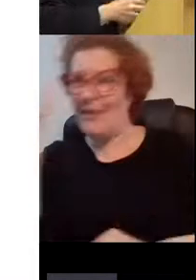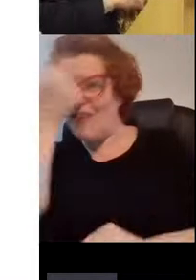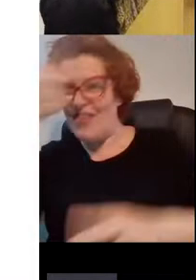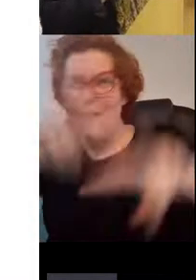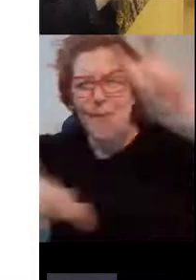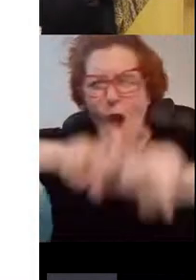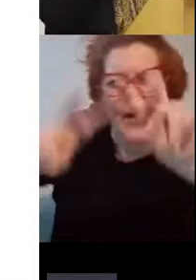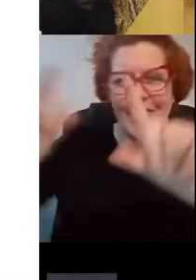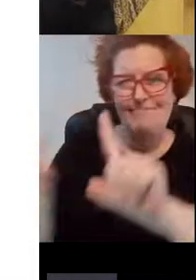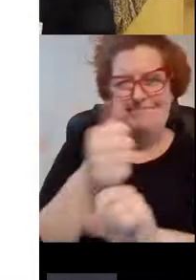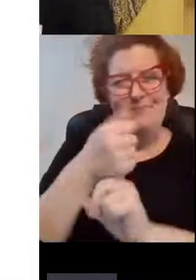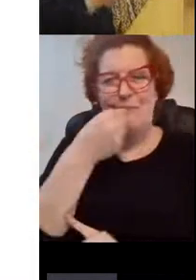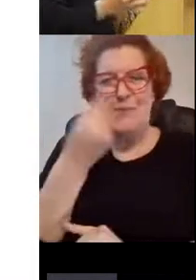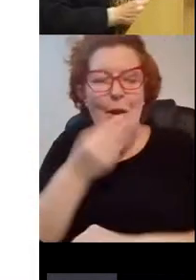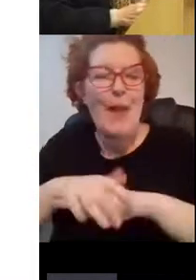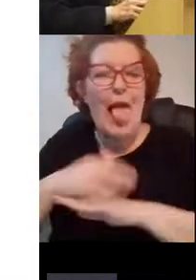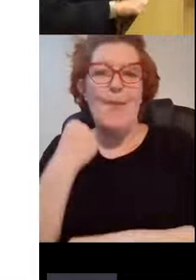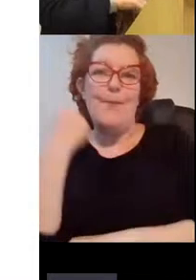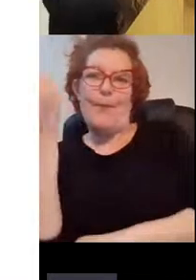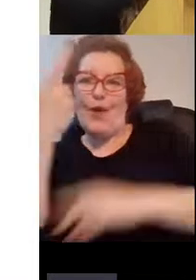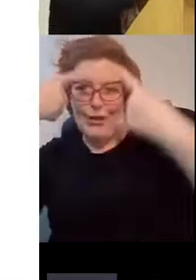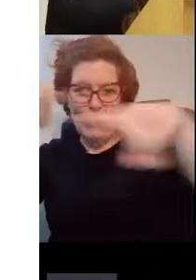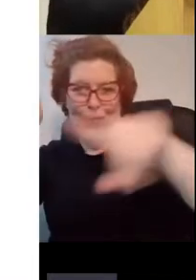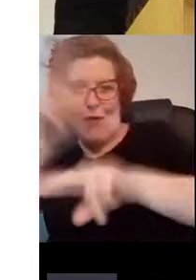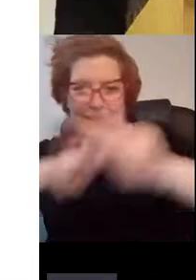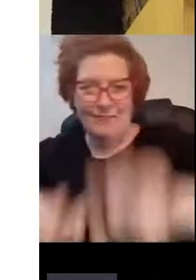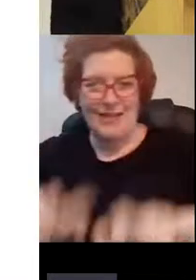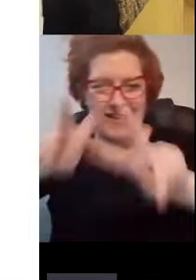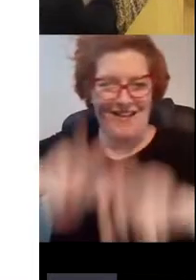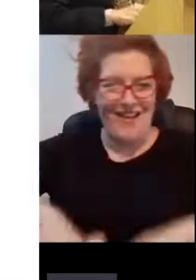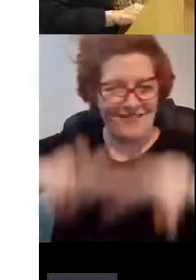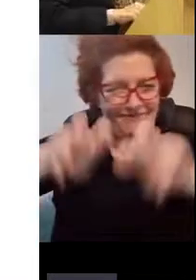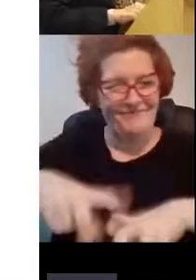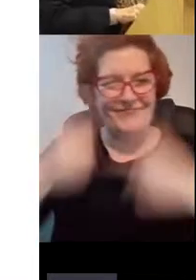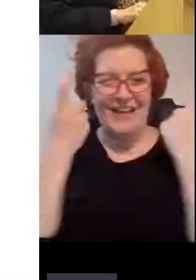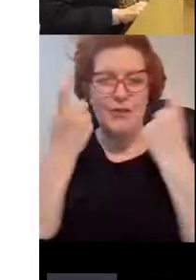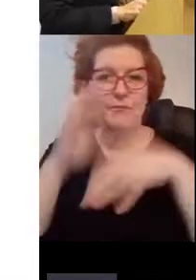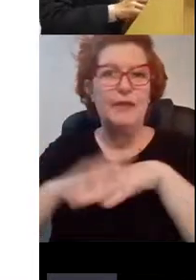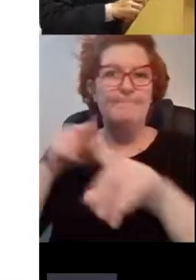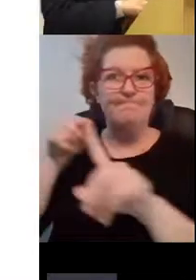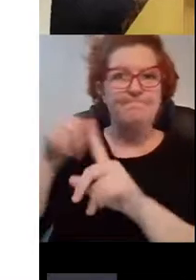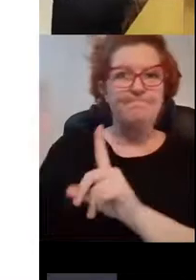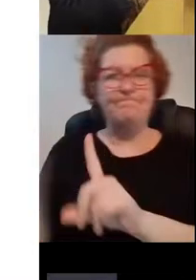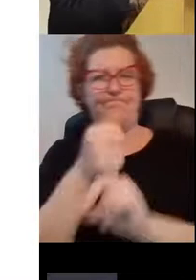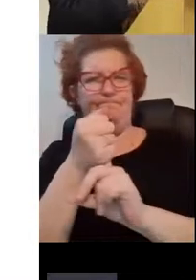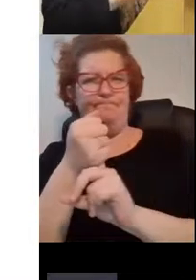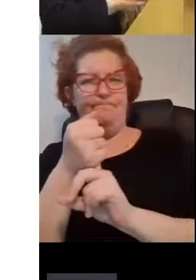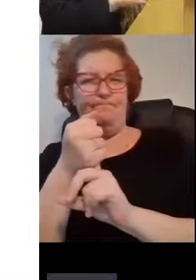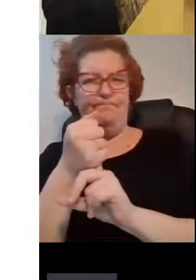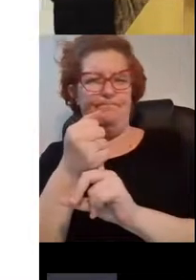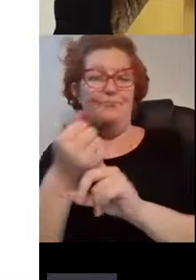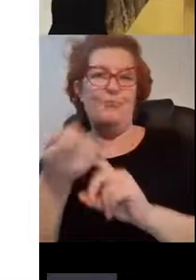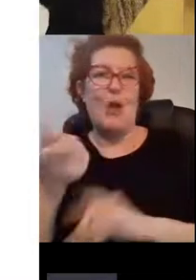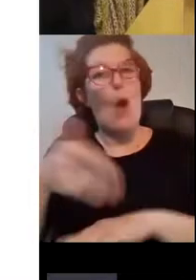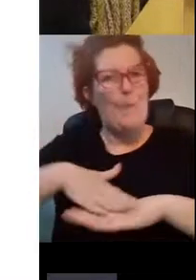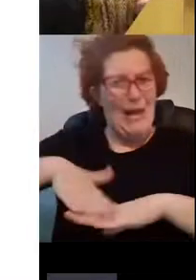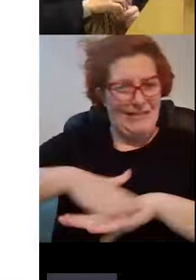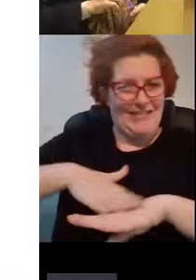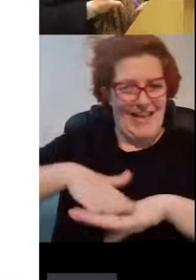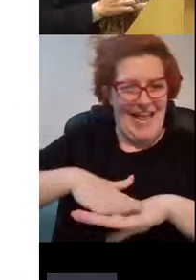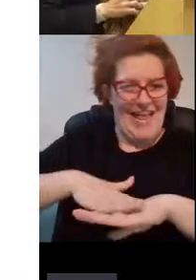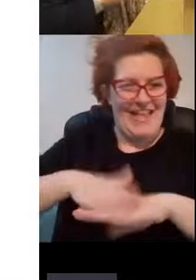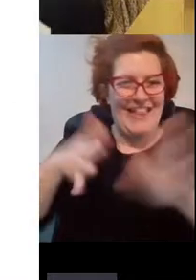a la hora de investigar por ellos mismos y que consigan la base, que en este caso es un